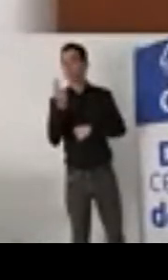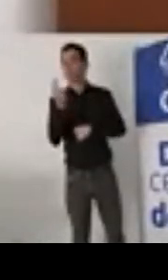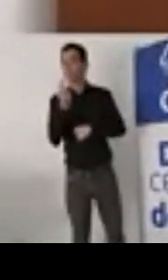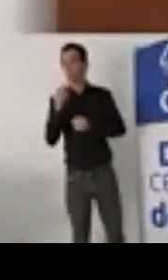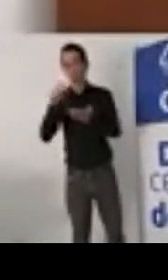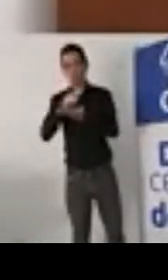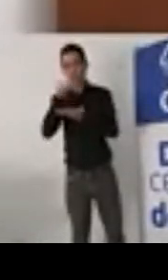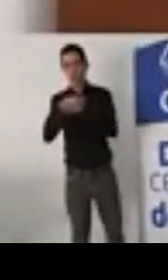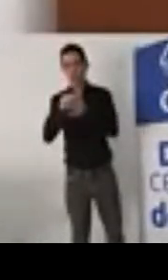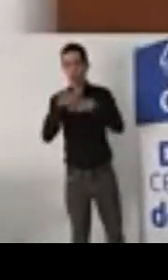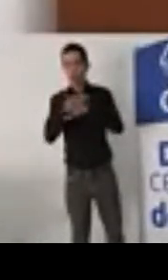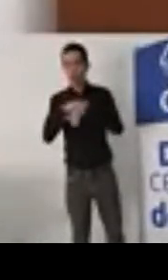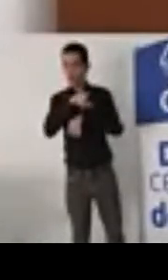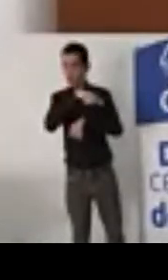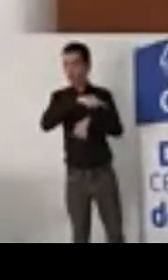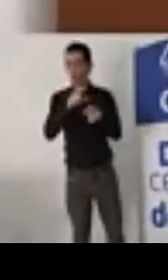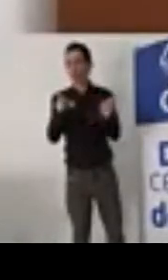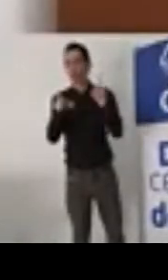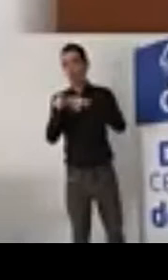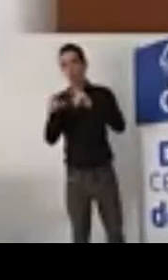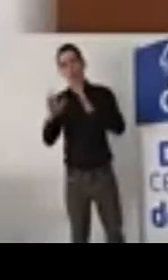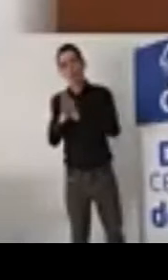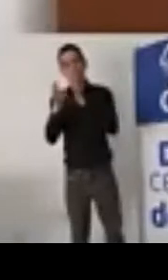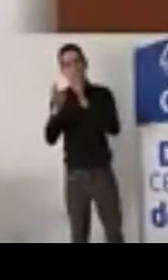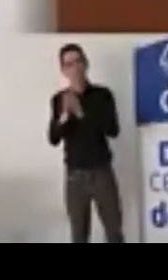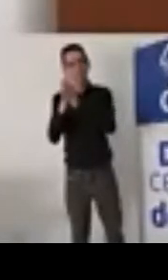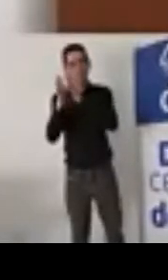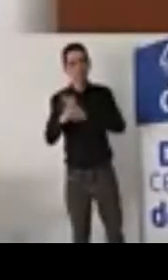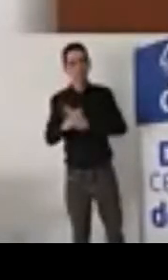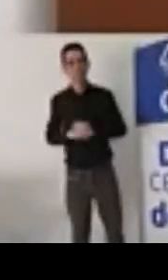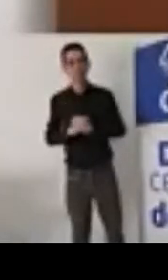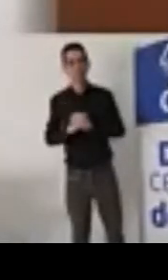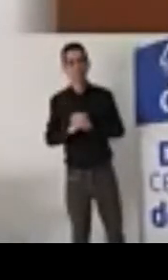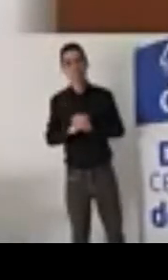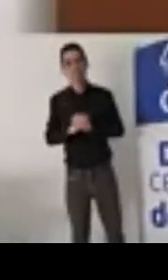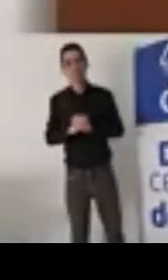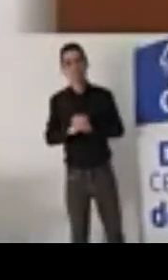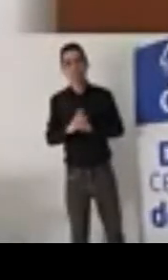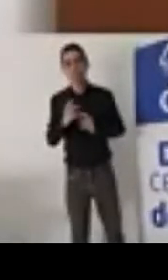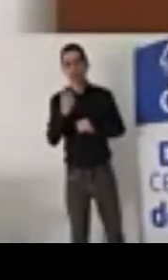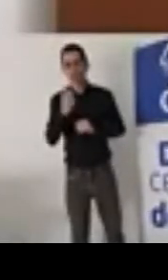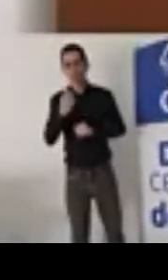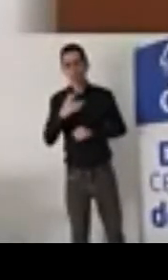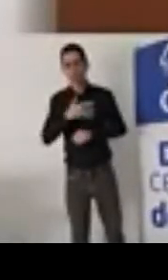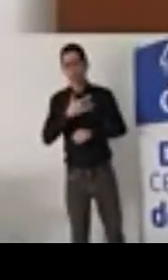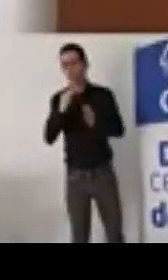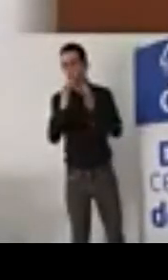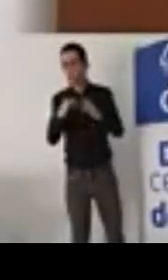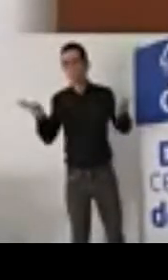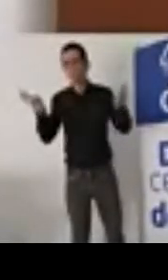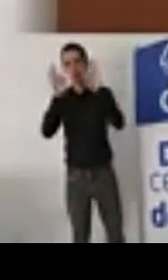nosotros es justo muy, muy importante que podemos tener esos espacios, por eso estamos muy, muy